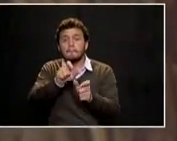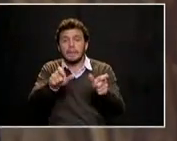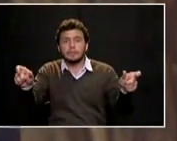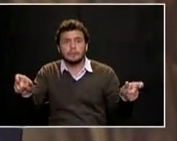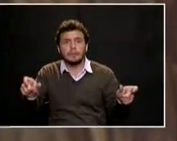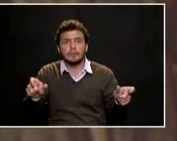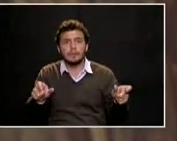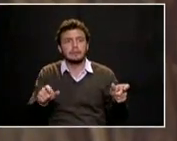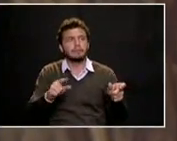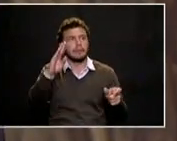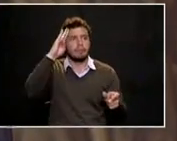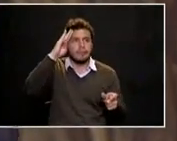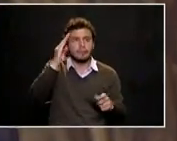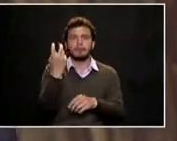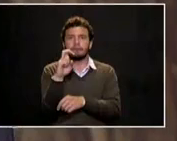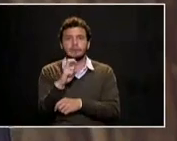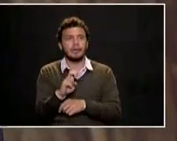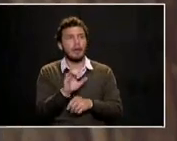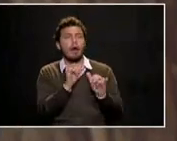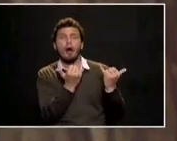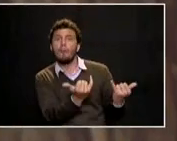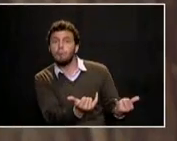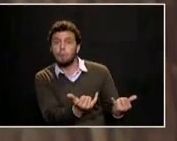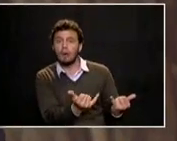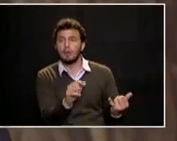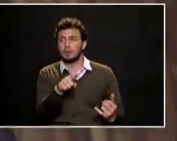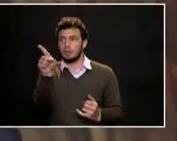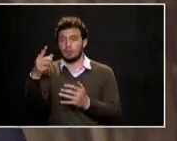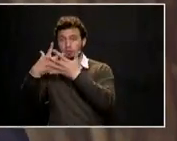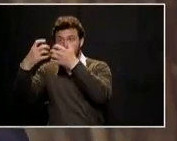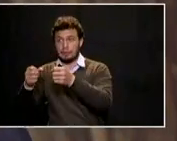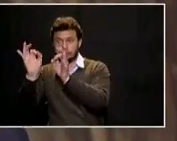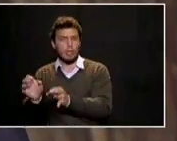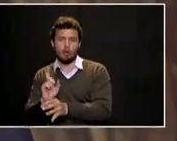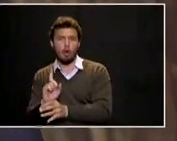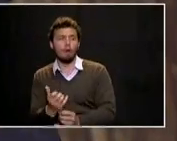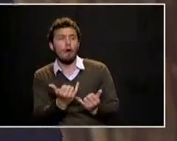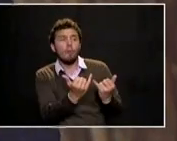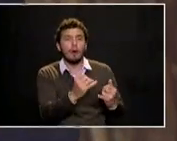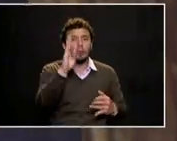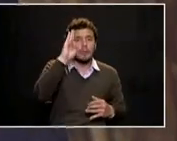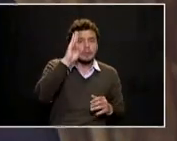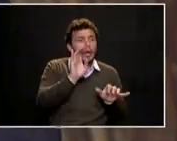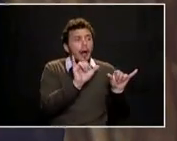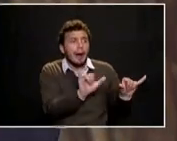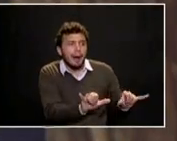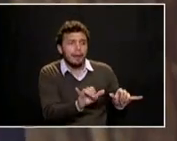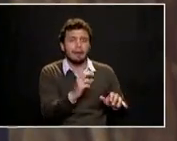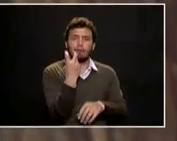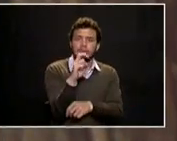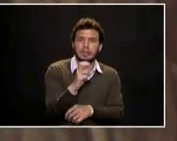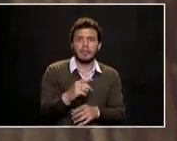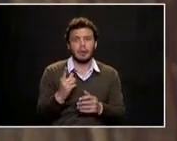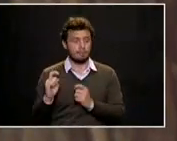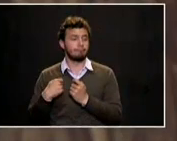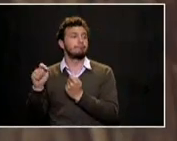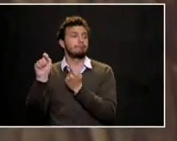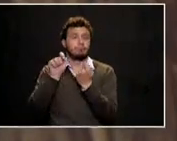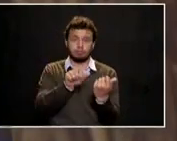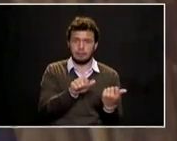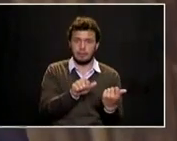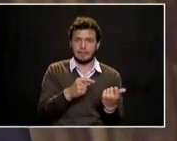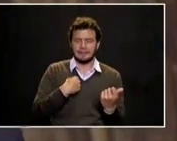la administración municipal actual trató de contratar y construir una cárcel a través de una alianza